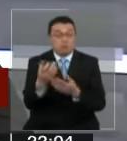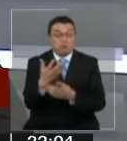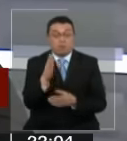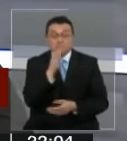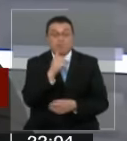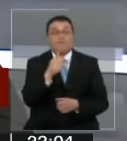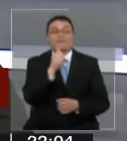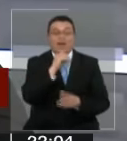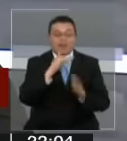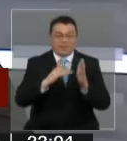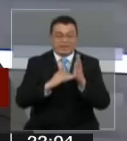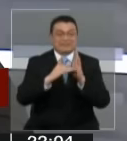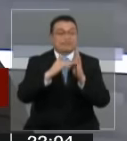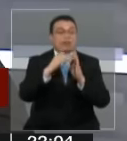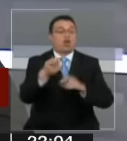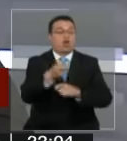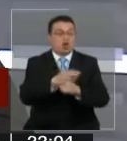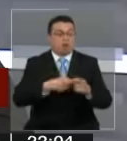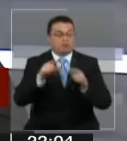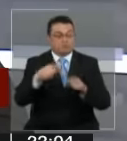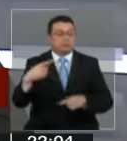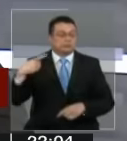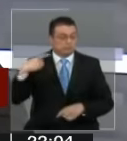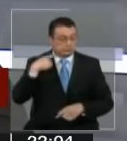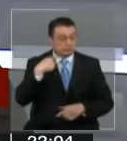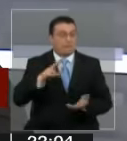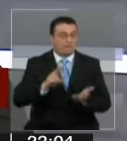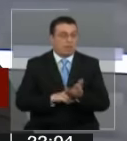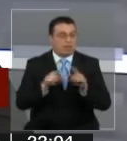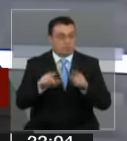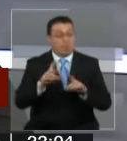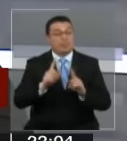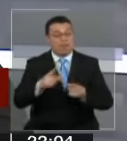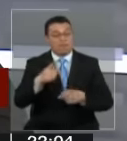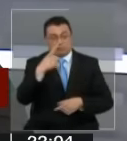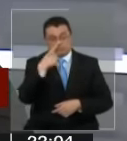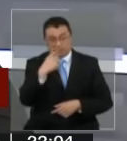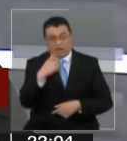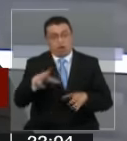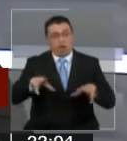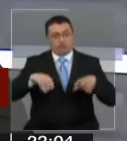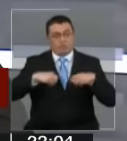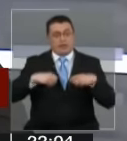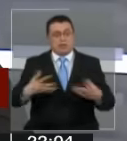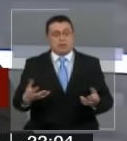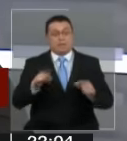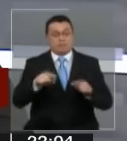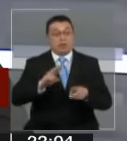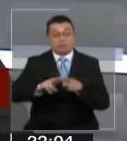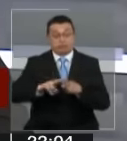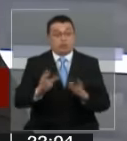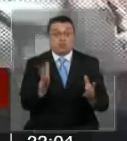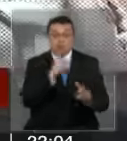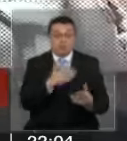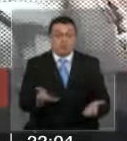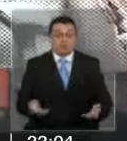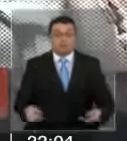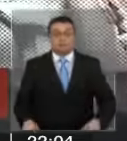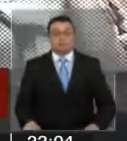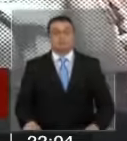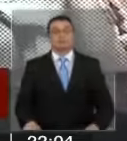tanto la falta de crecimiento económico es una tragedia de verdad y que debe ser tomada muy seriamente. No creo que estemos haciendo nada para resolverlo. Gracias, José